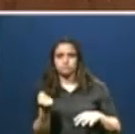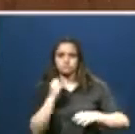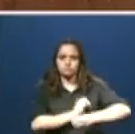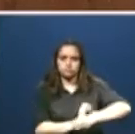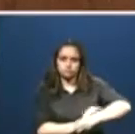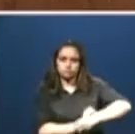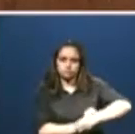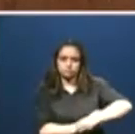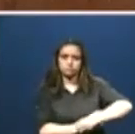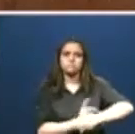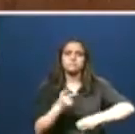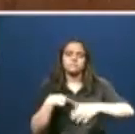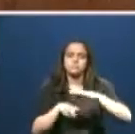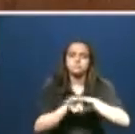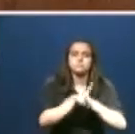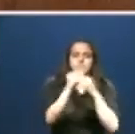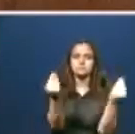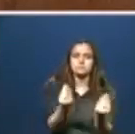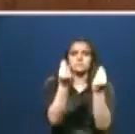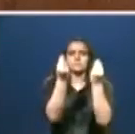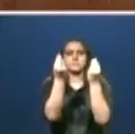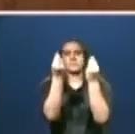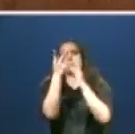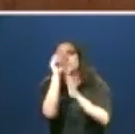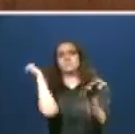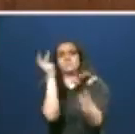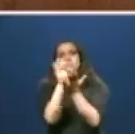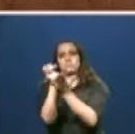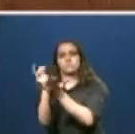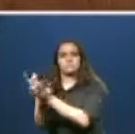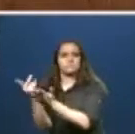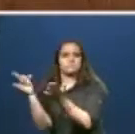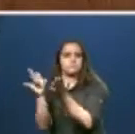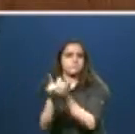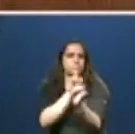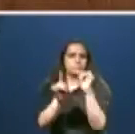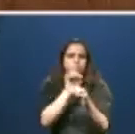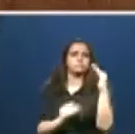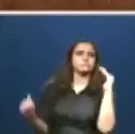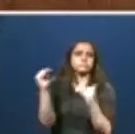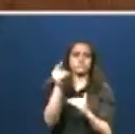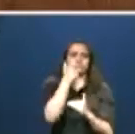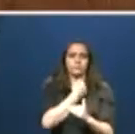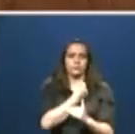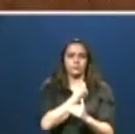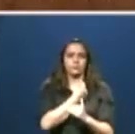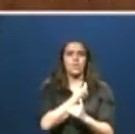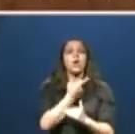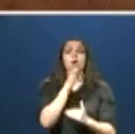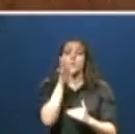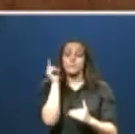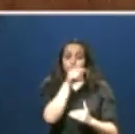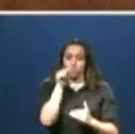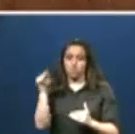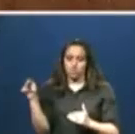progresar y para mejorar para superar todos los retos y todas las dificultades creo que por todo ello ahora